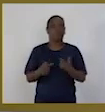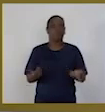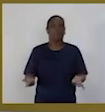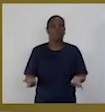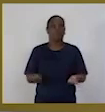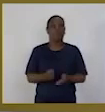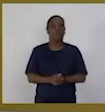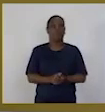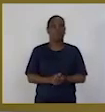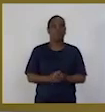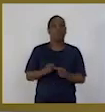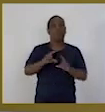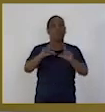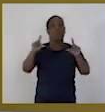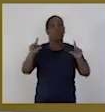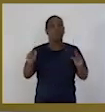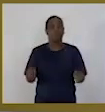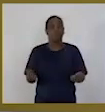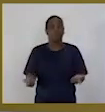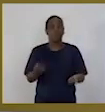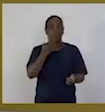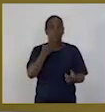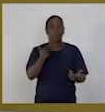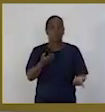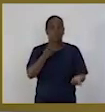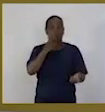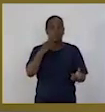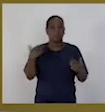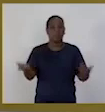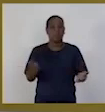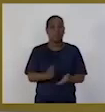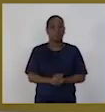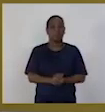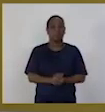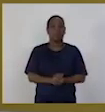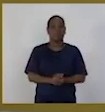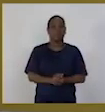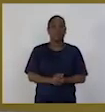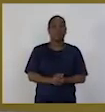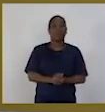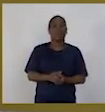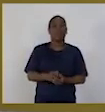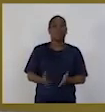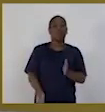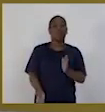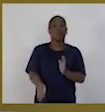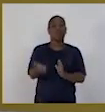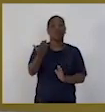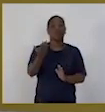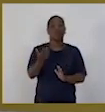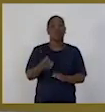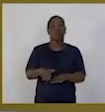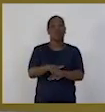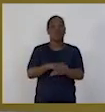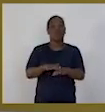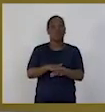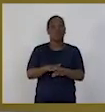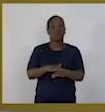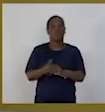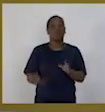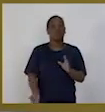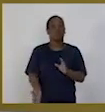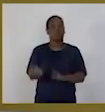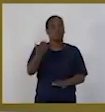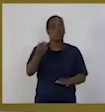aumentaría cuando el carbono se queda en polvo, la superficie de esta aumenta, por lo que aumentarían los choques efectivos entre las partículas